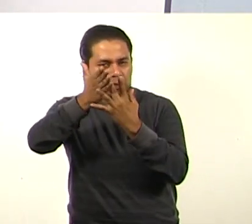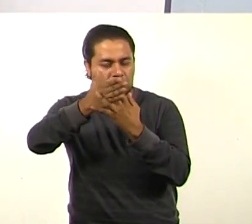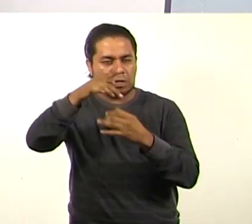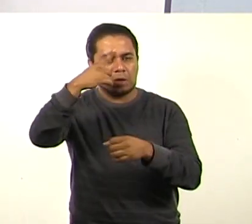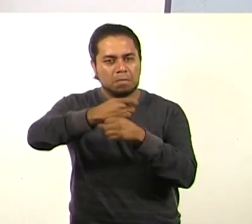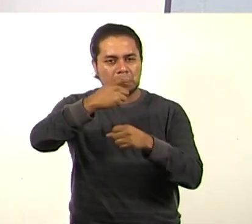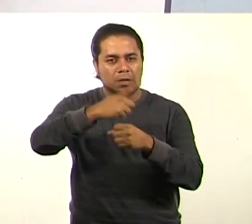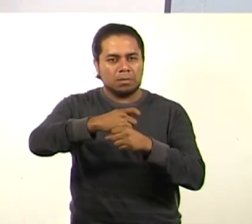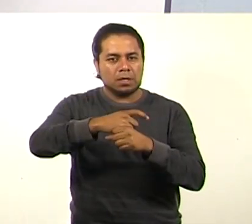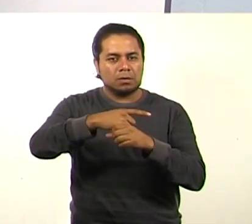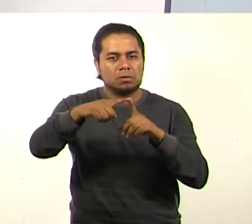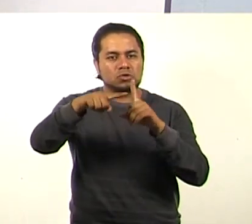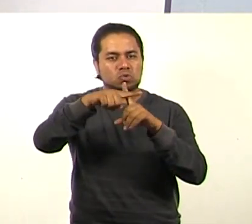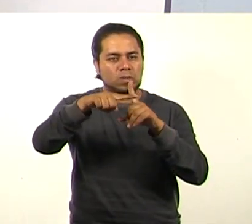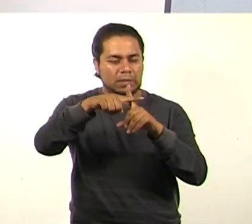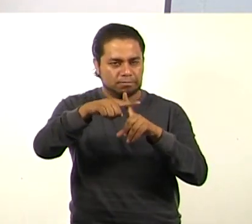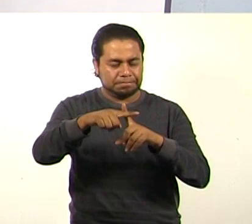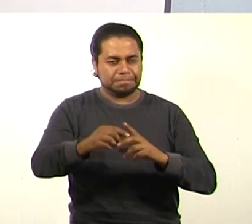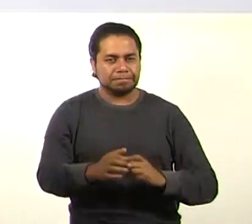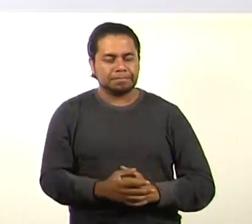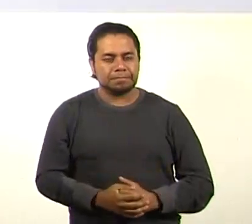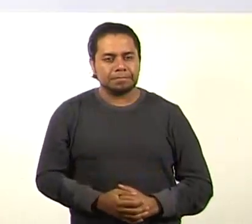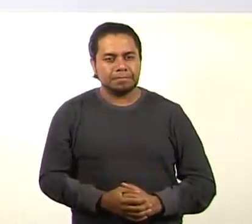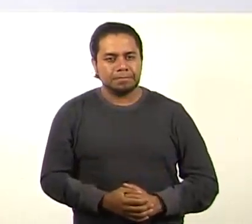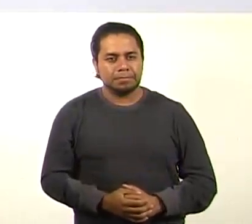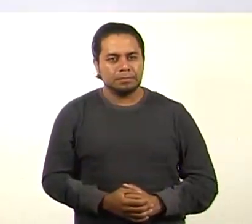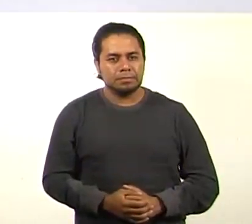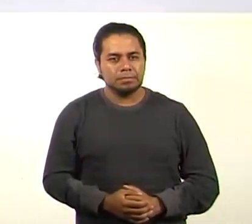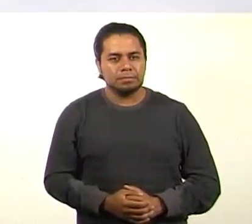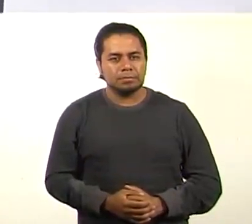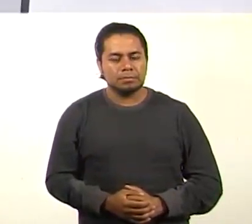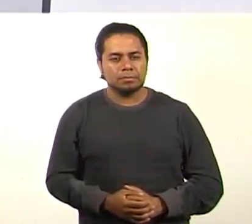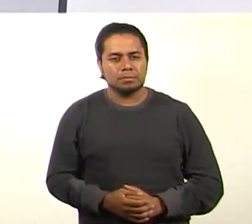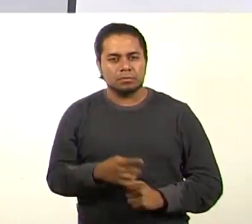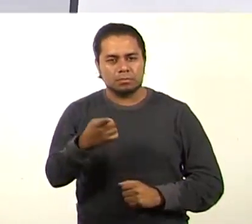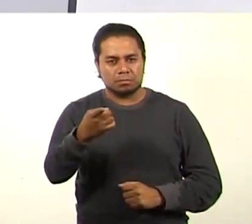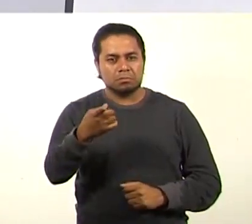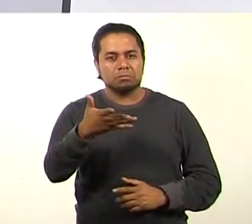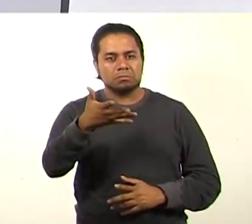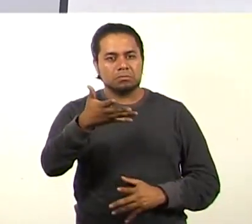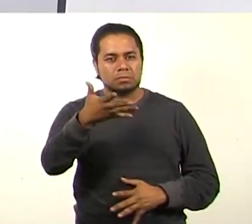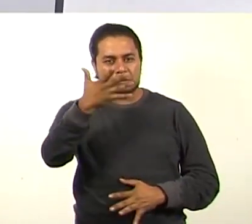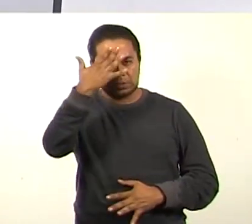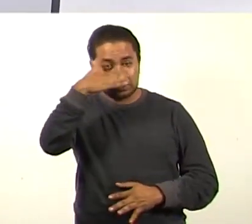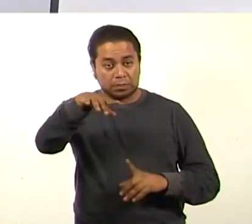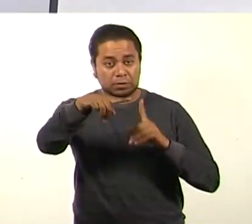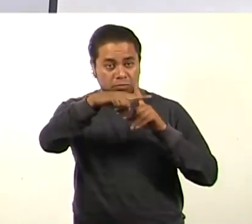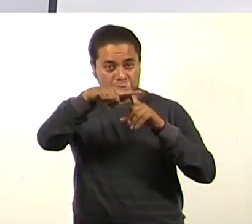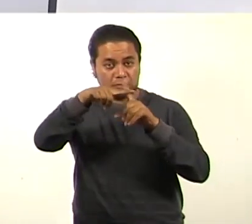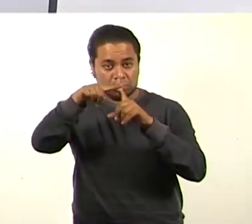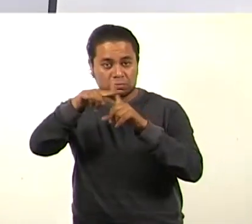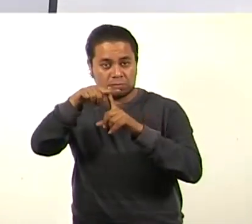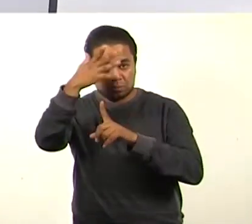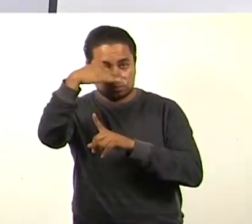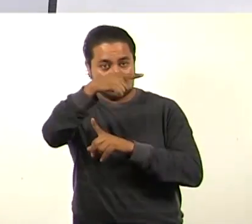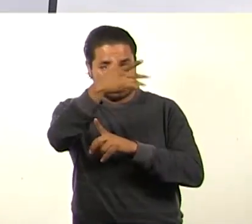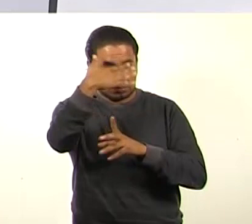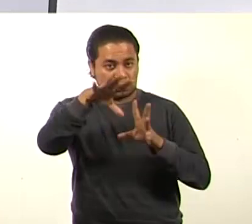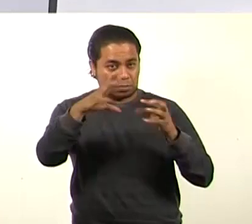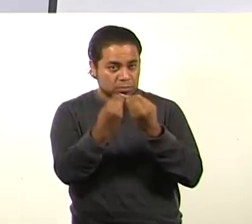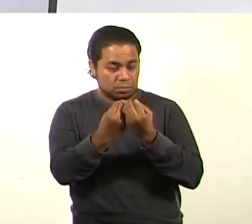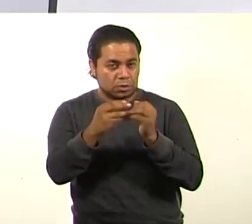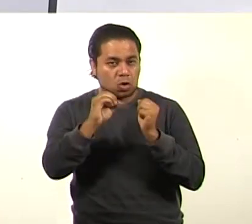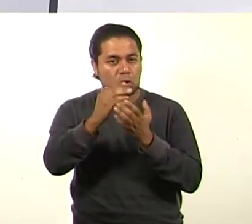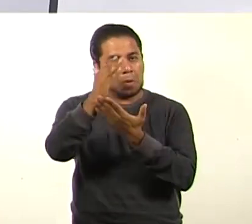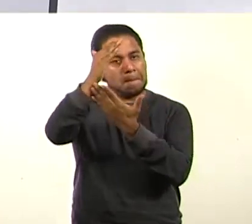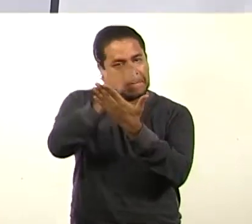suma de fracciones. La suma. ¿Alguna vez les enseñaron a hacer suma de fracciones? ¿O